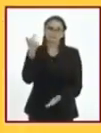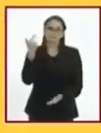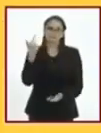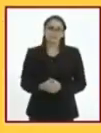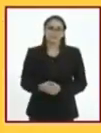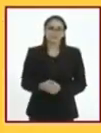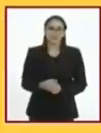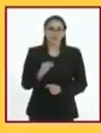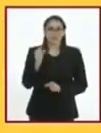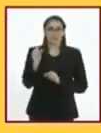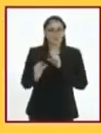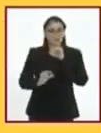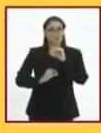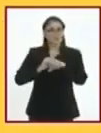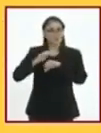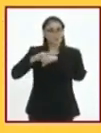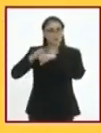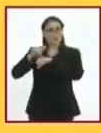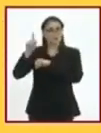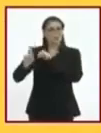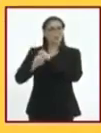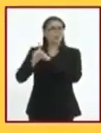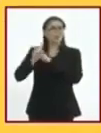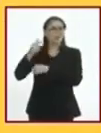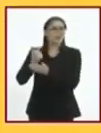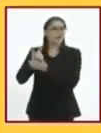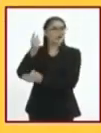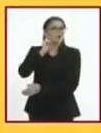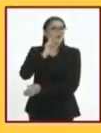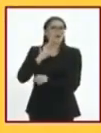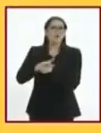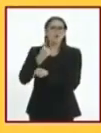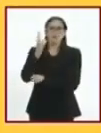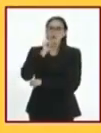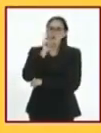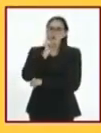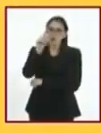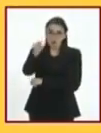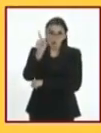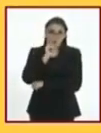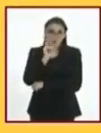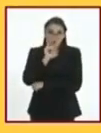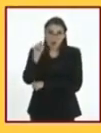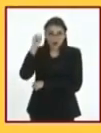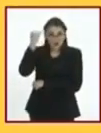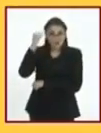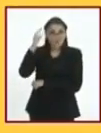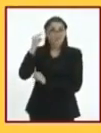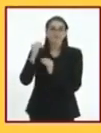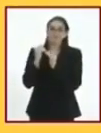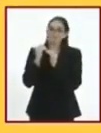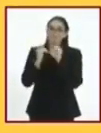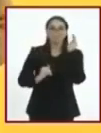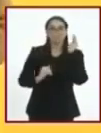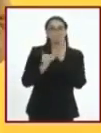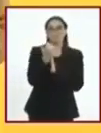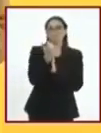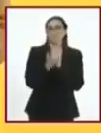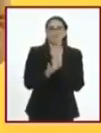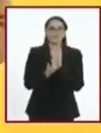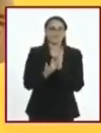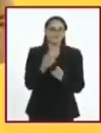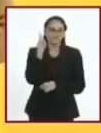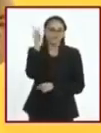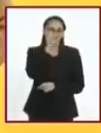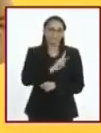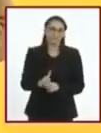más grave en el caso de las mujeres, pues la desigualdad se agudiza si son mujeres indígenas o si viven en el campo. Como